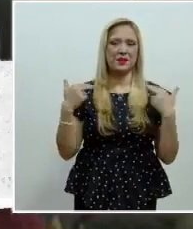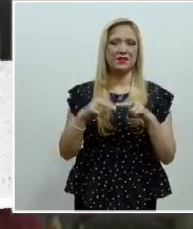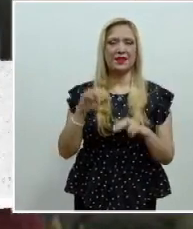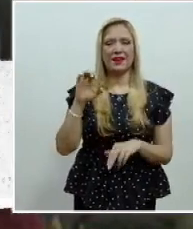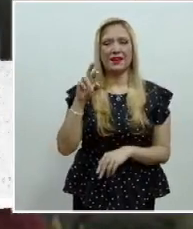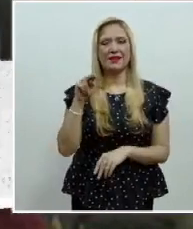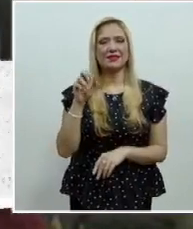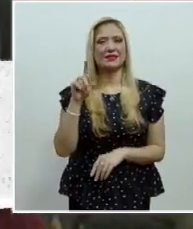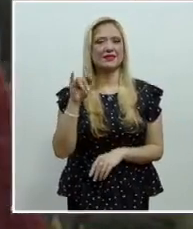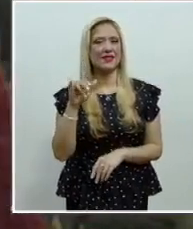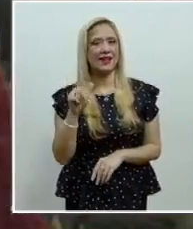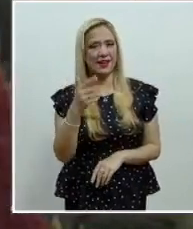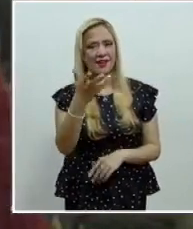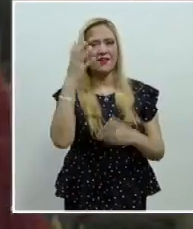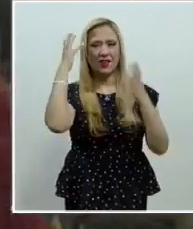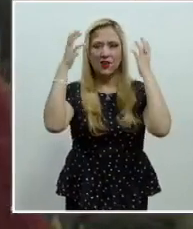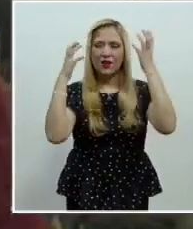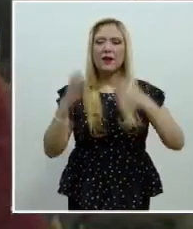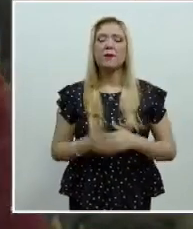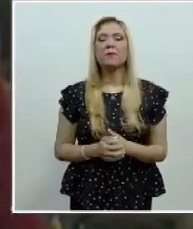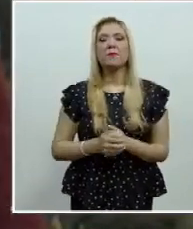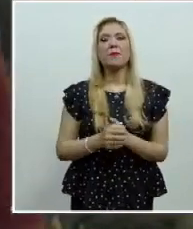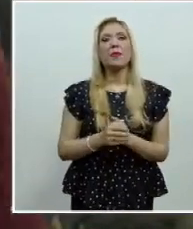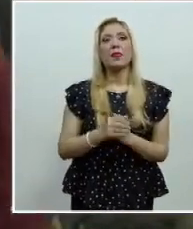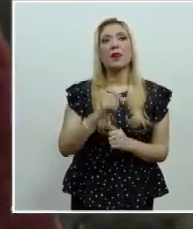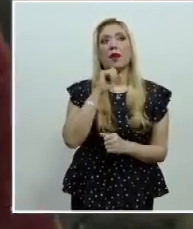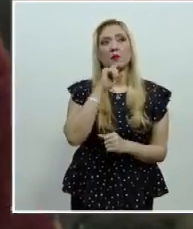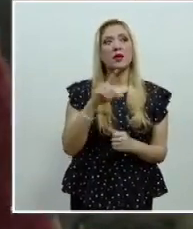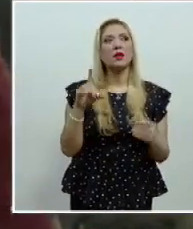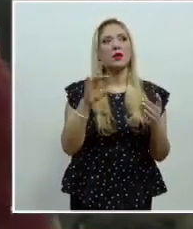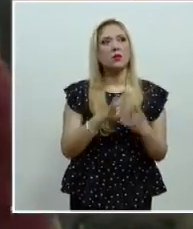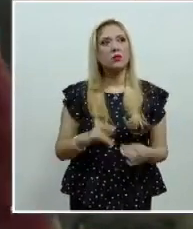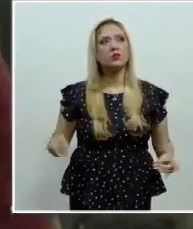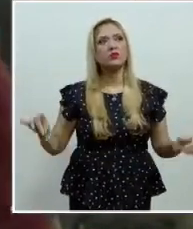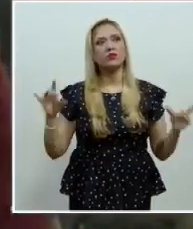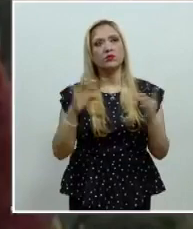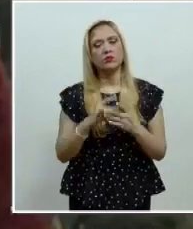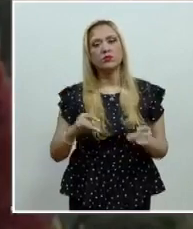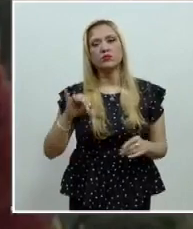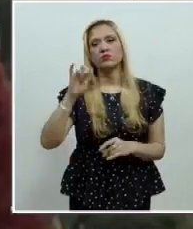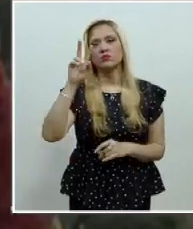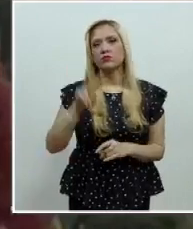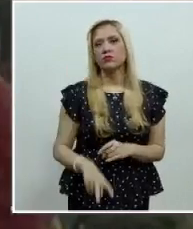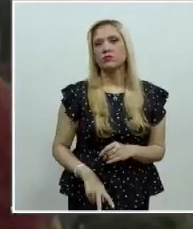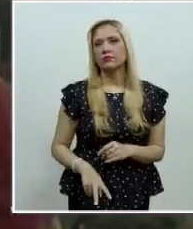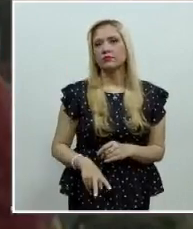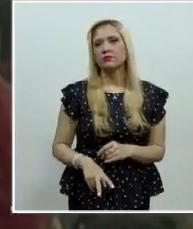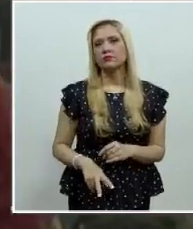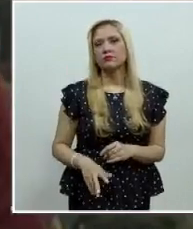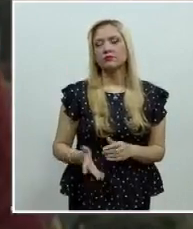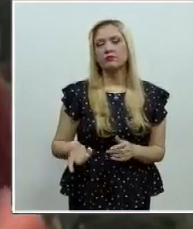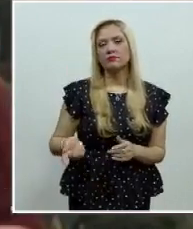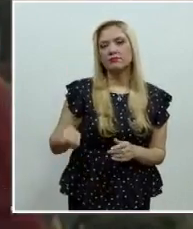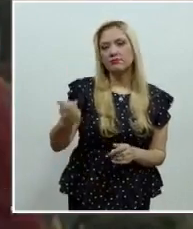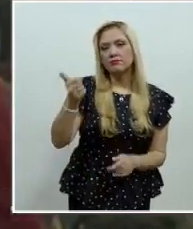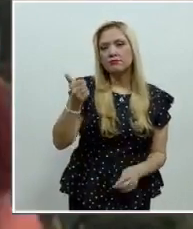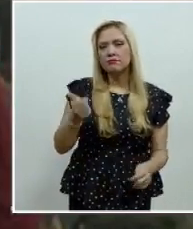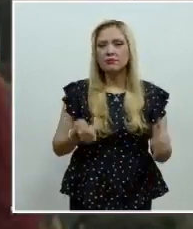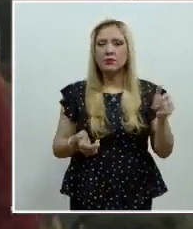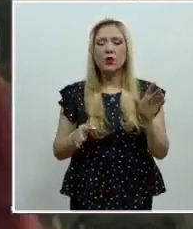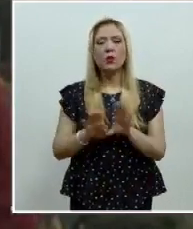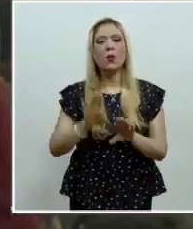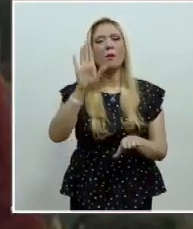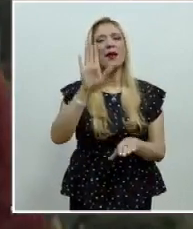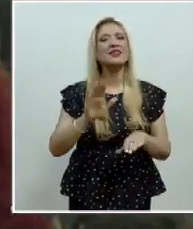Ernestina Godoy. La pregunta que planteas, y además me gusta mucho cómo hablas al principio con esta similitud de hablar, de ponernos las